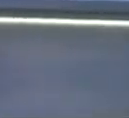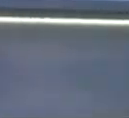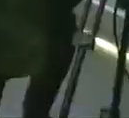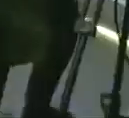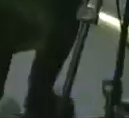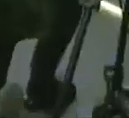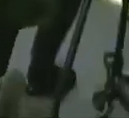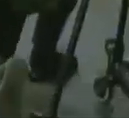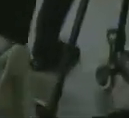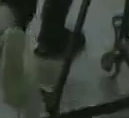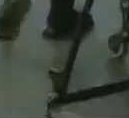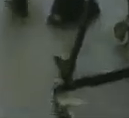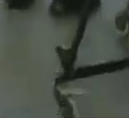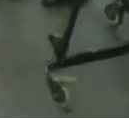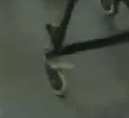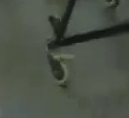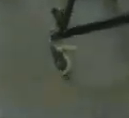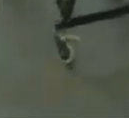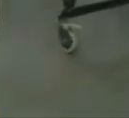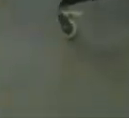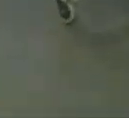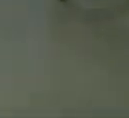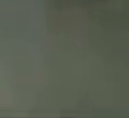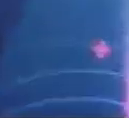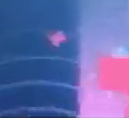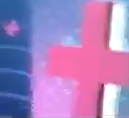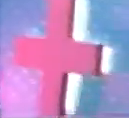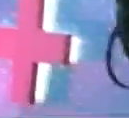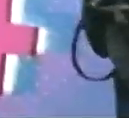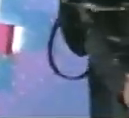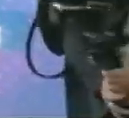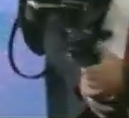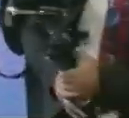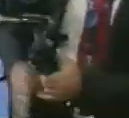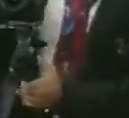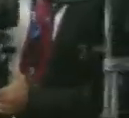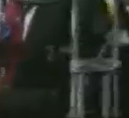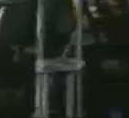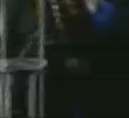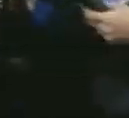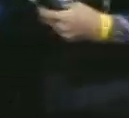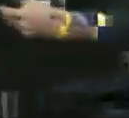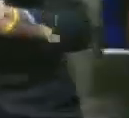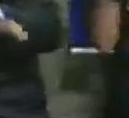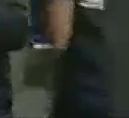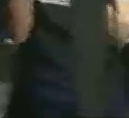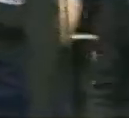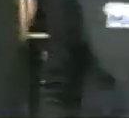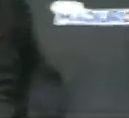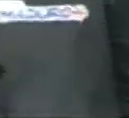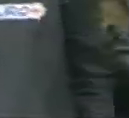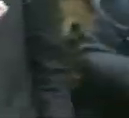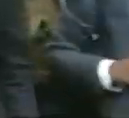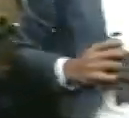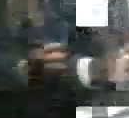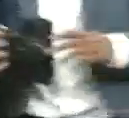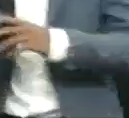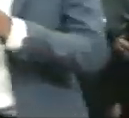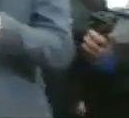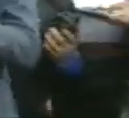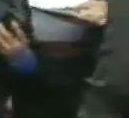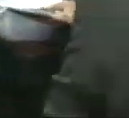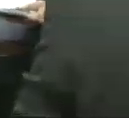Bueno, déjame saludar a la mamá, vale. Karina, ¿qué te llamas tú? Tú eres de Falcón. Estado Falcón. ¿Qué